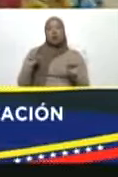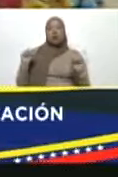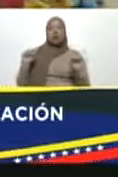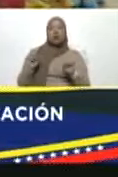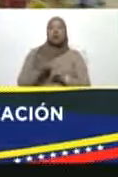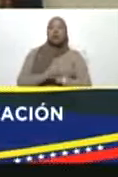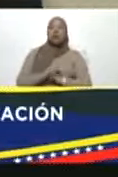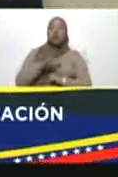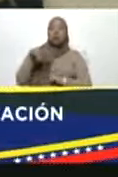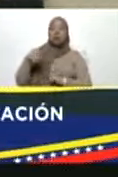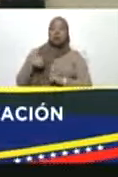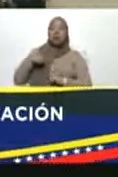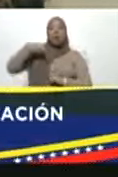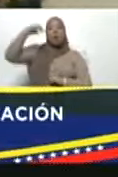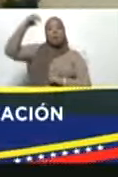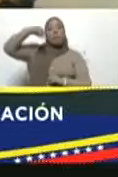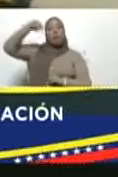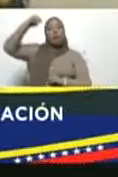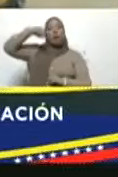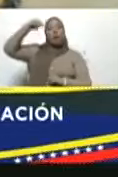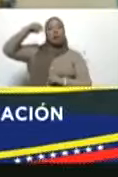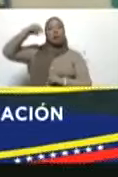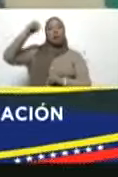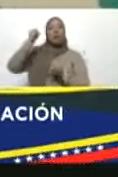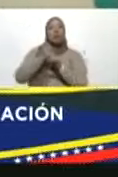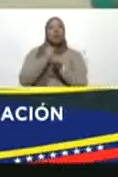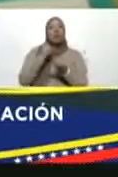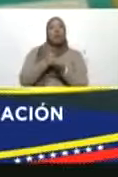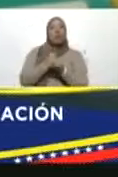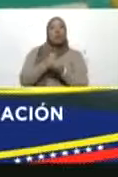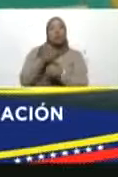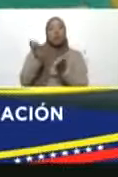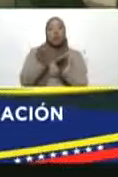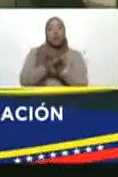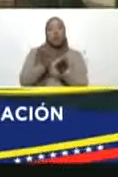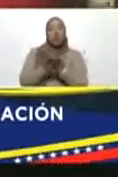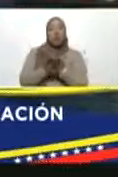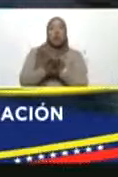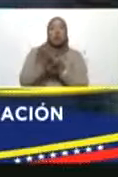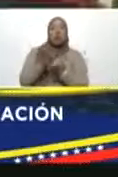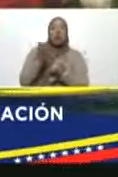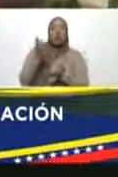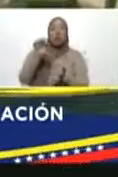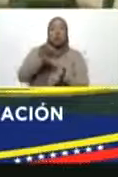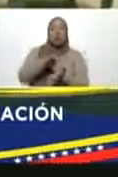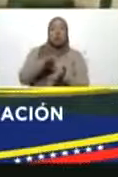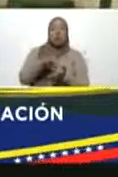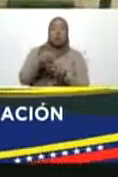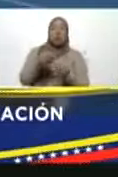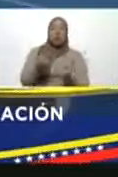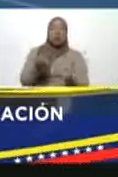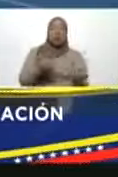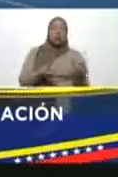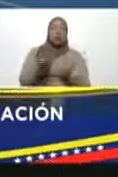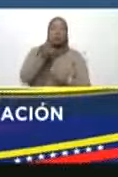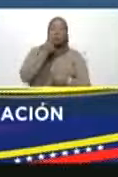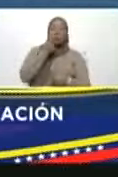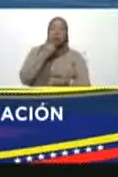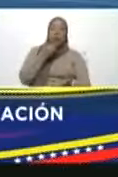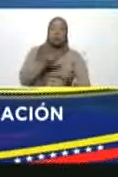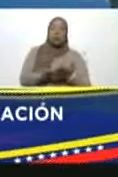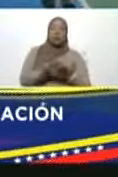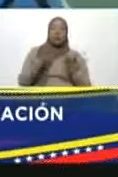a nuestros maestros, maestras, y a todos los que laboran aquí en esta escuela Ciudad Jardín, señor presidente, mis palabras de